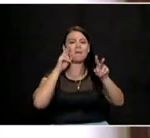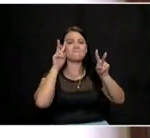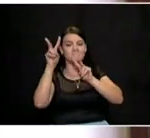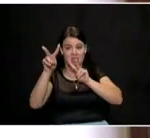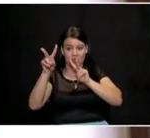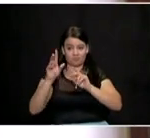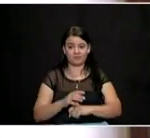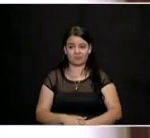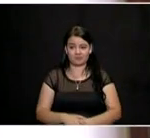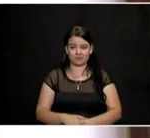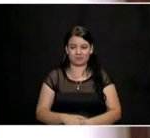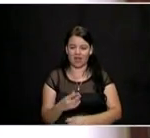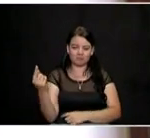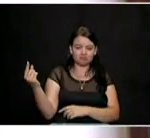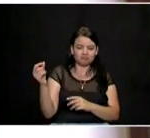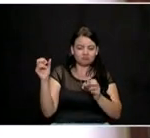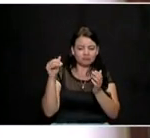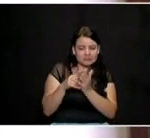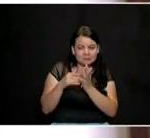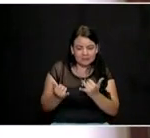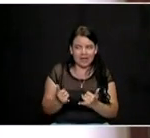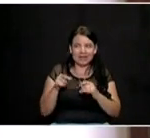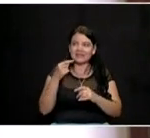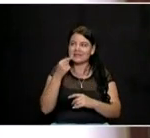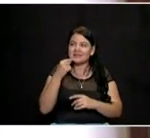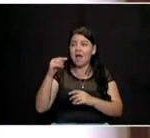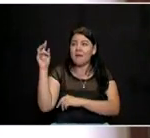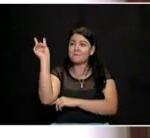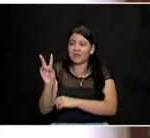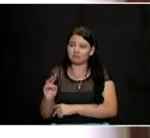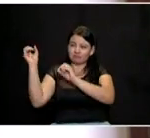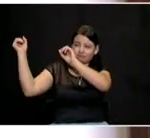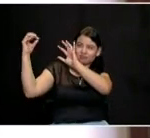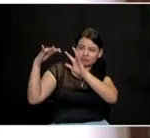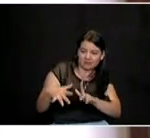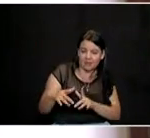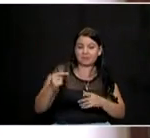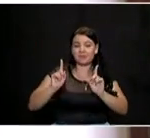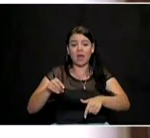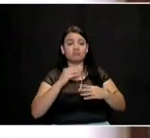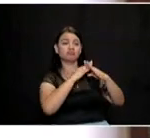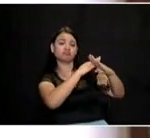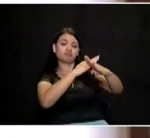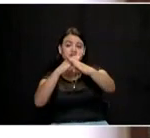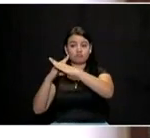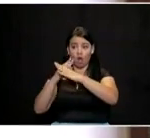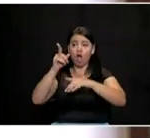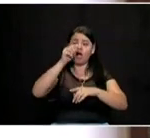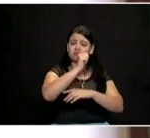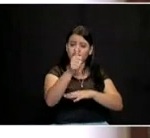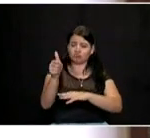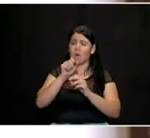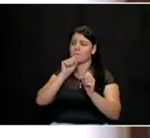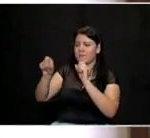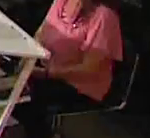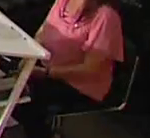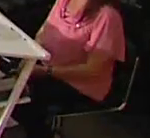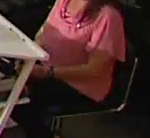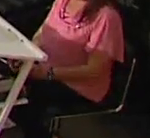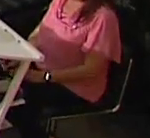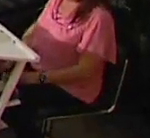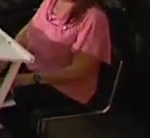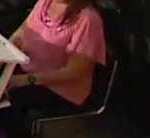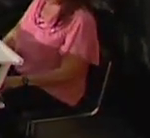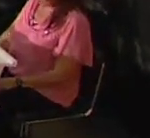hablaremos sobre inmigración venezolana seguridad y ellos tendrán también la oportunidad de hacerse preguntas en tres idiomas